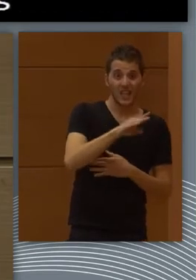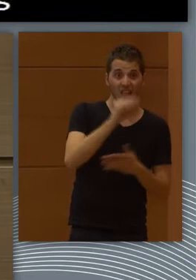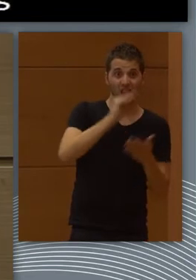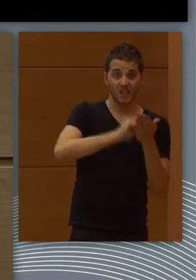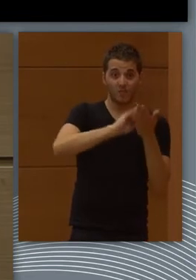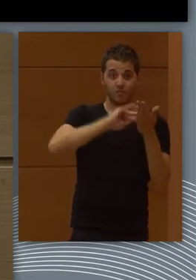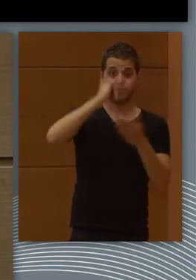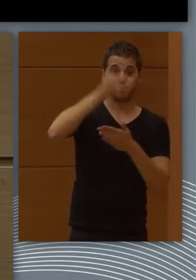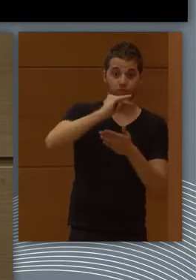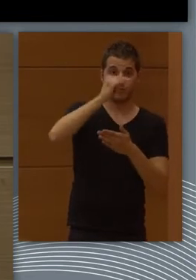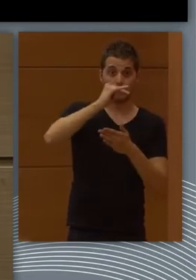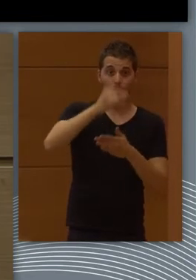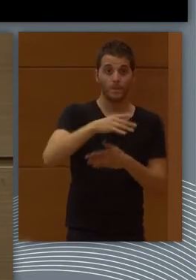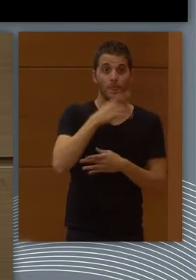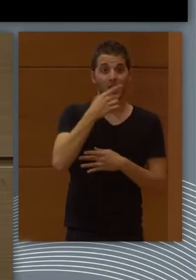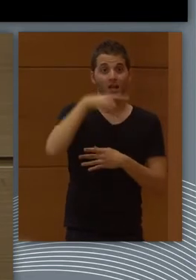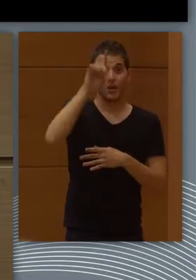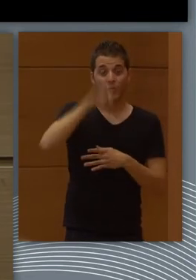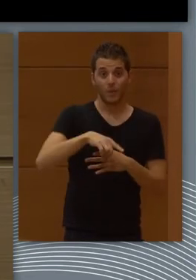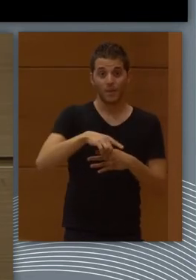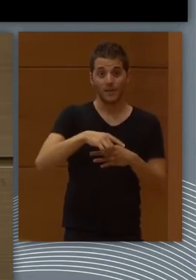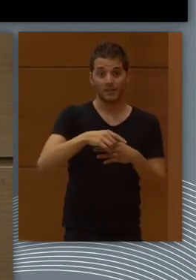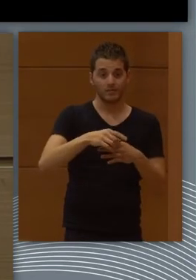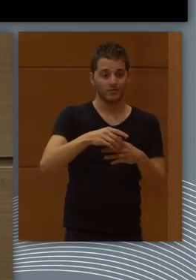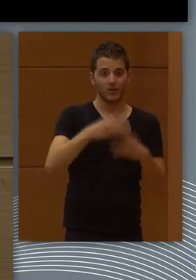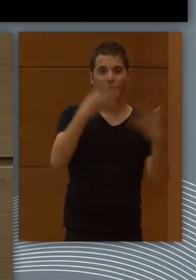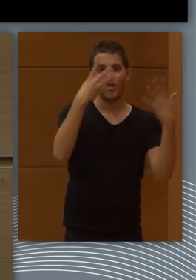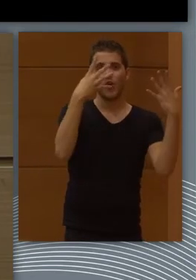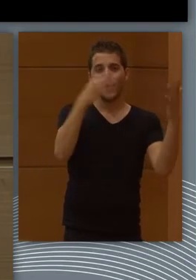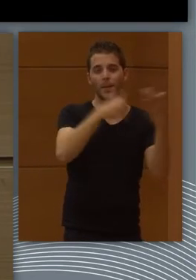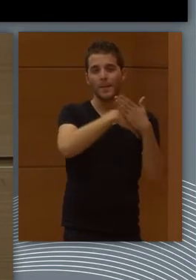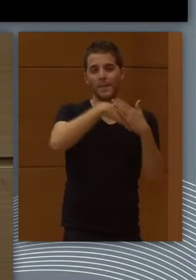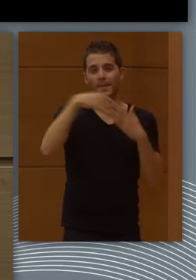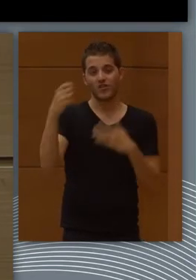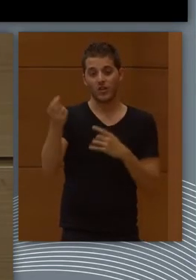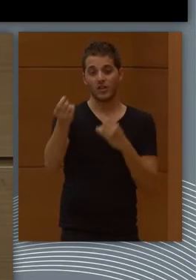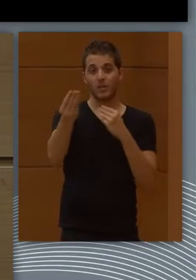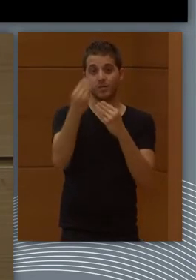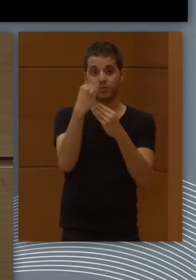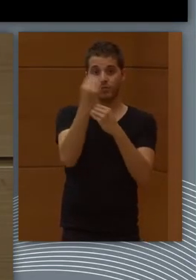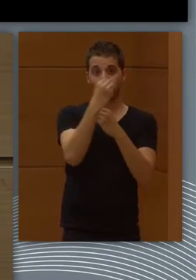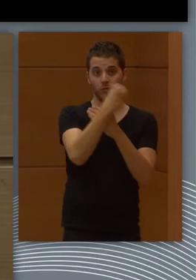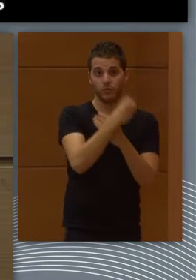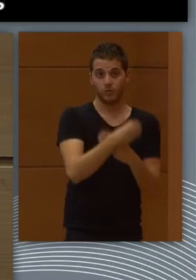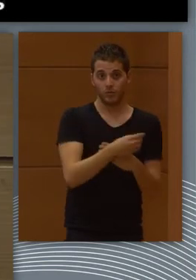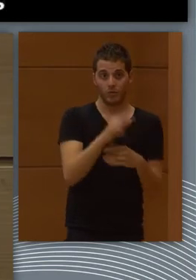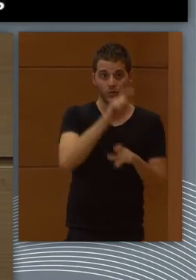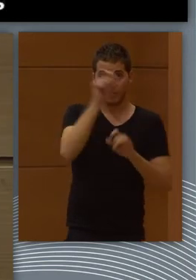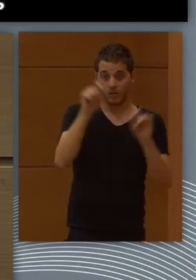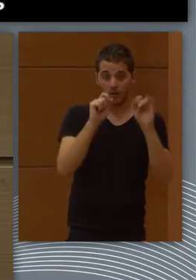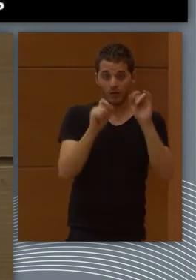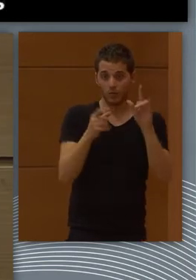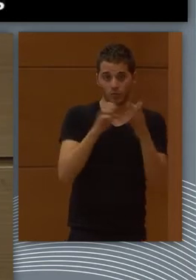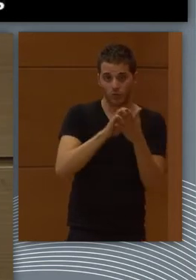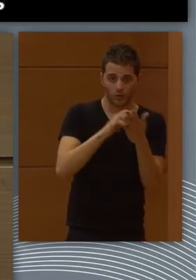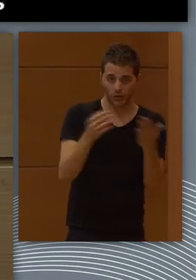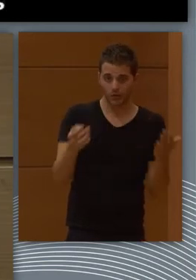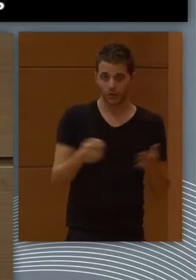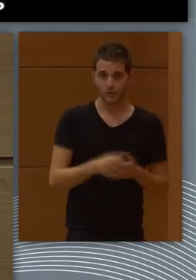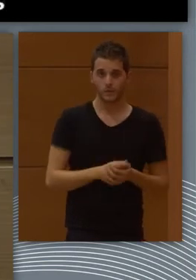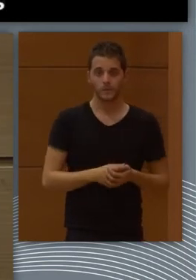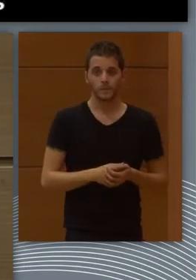recibiendo ya mensualmente más de 9 millones de consultas a los sistemas MT, ¿no? Que son pues 4 por segundo